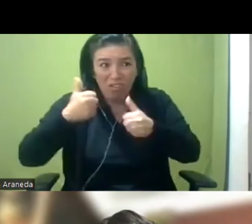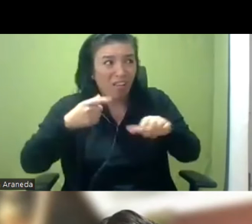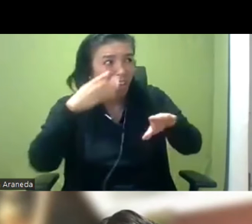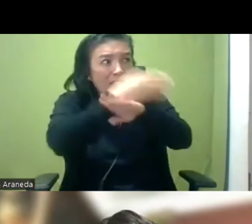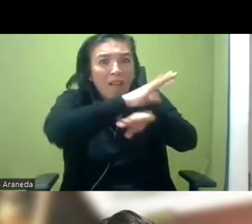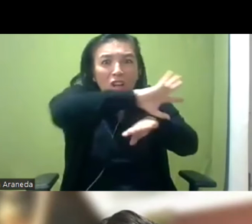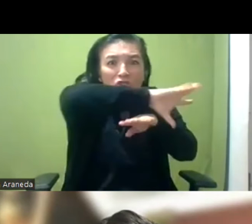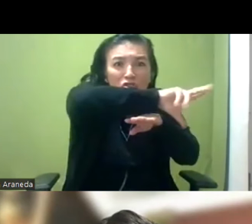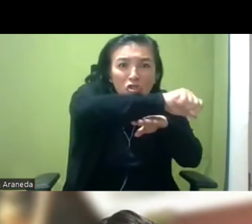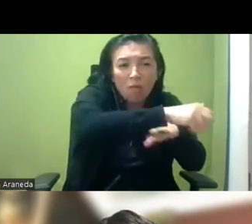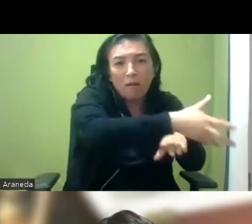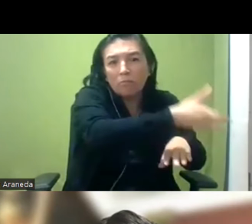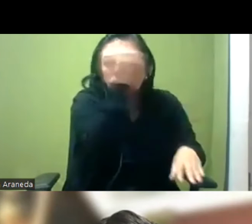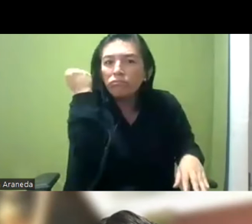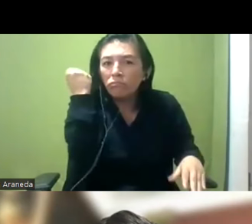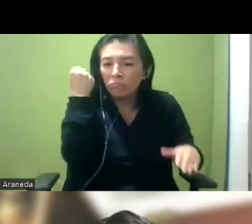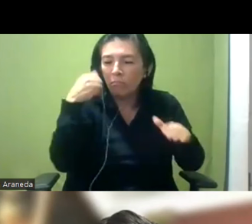interesante.